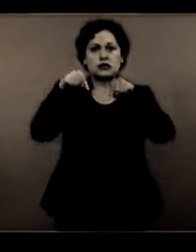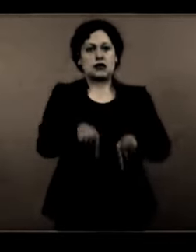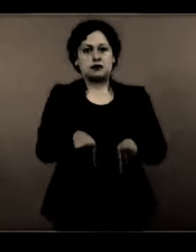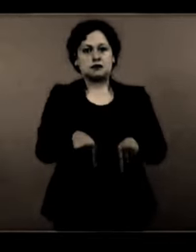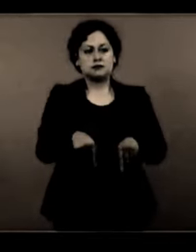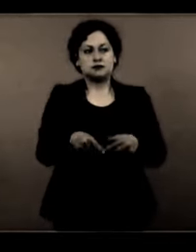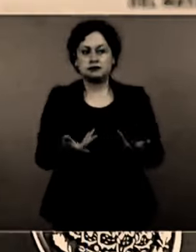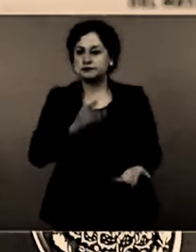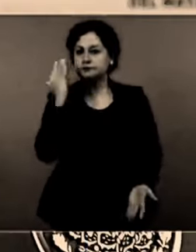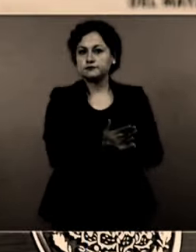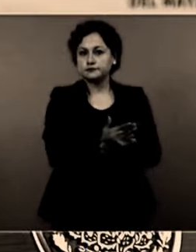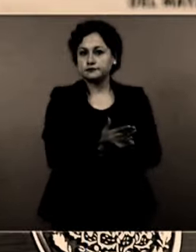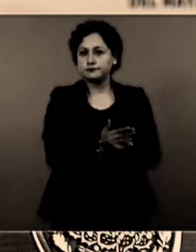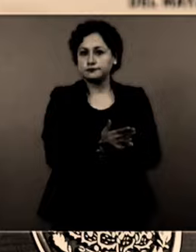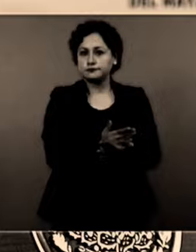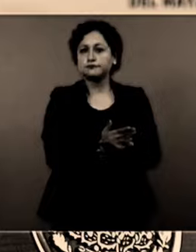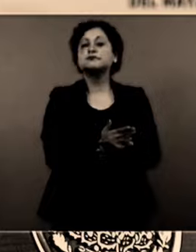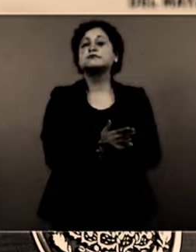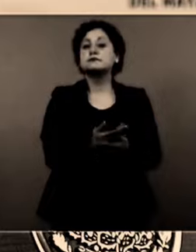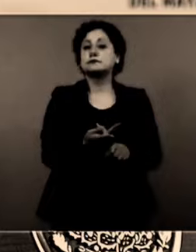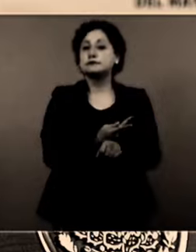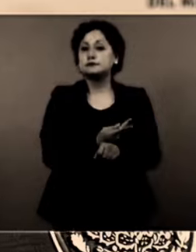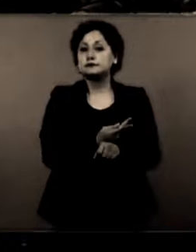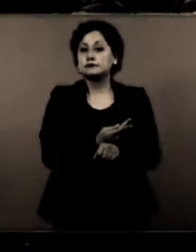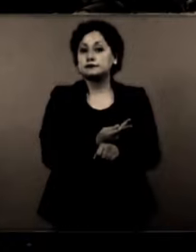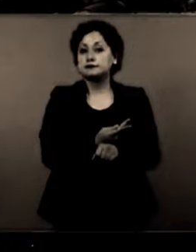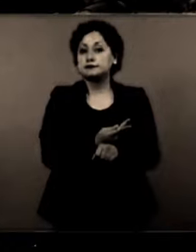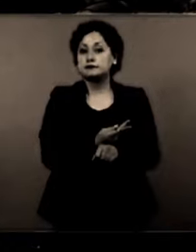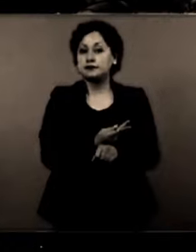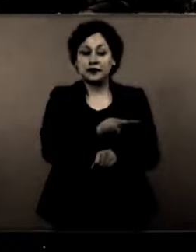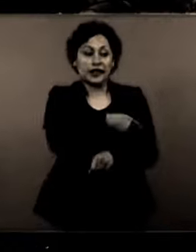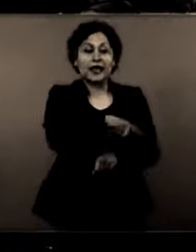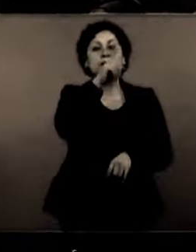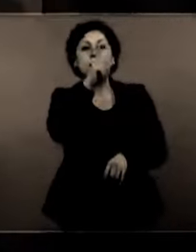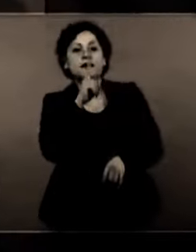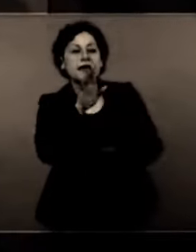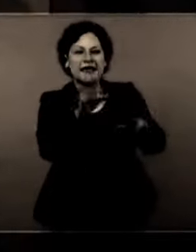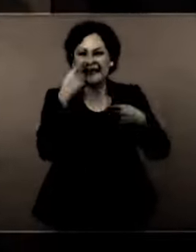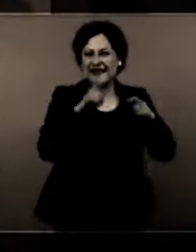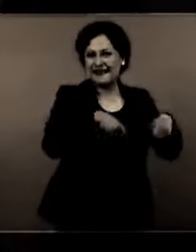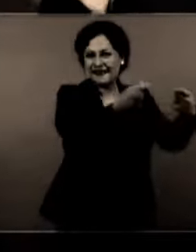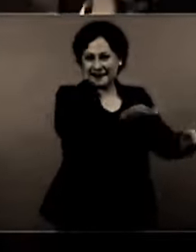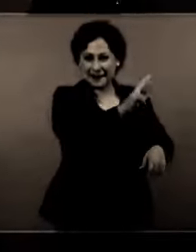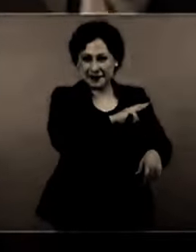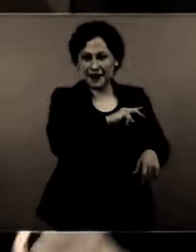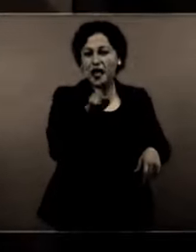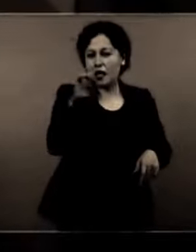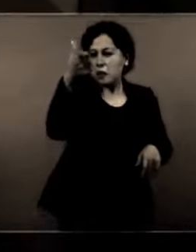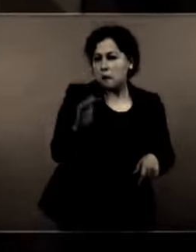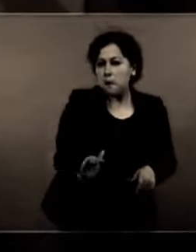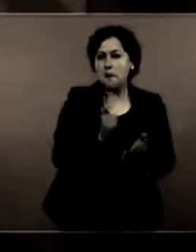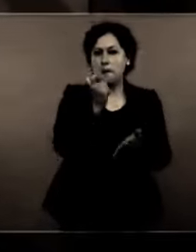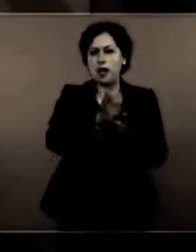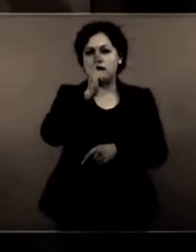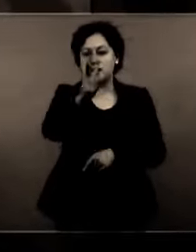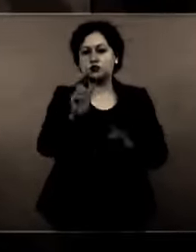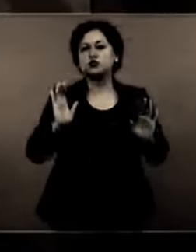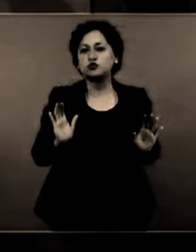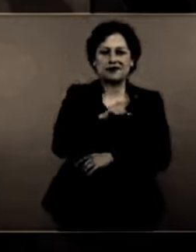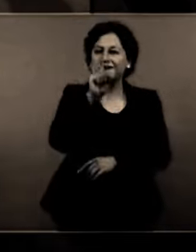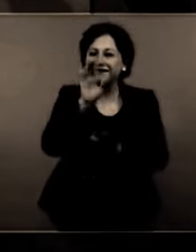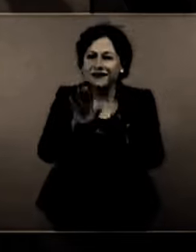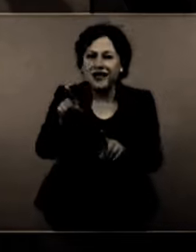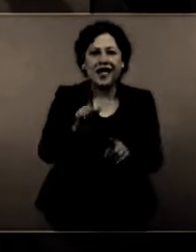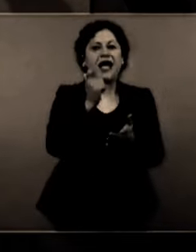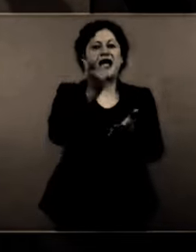que ofrecieron que con las privatizaciones iba a bajar el precio de la luz, iba a bajar el precio, en el caso de Pemex, de las